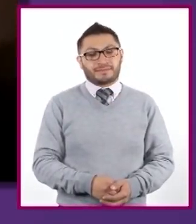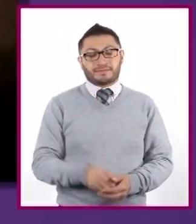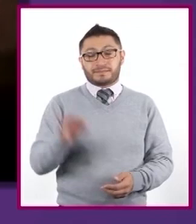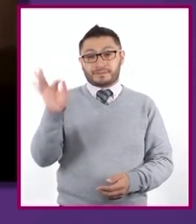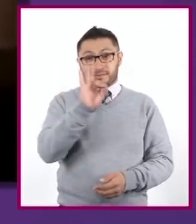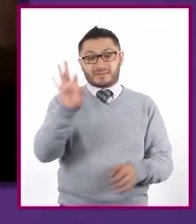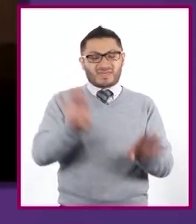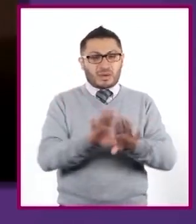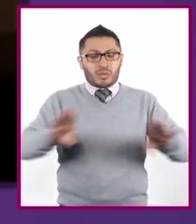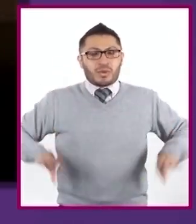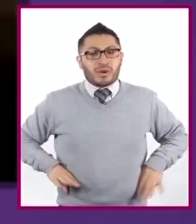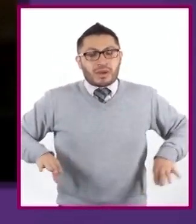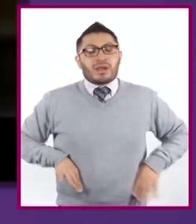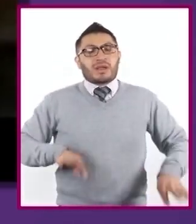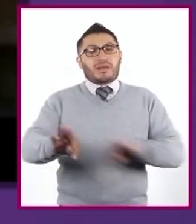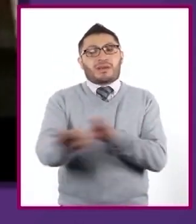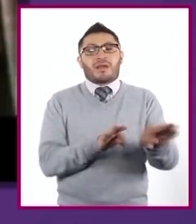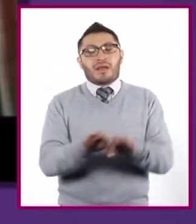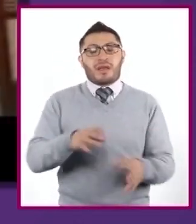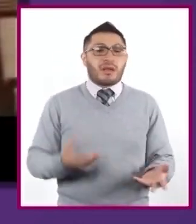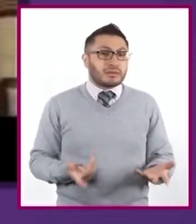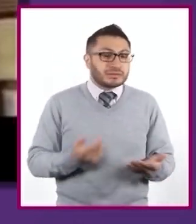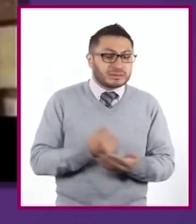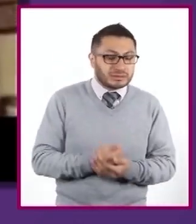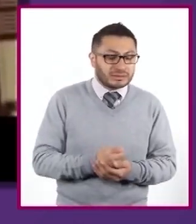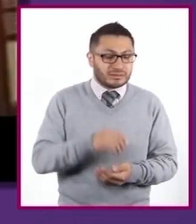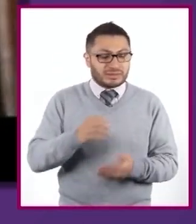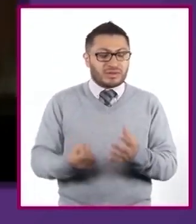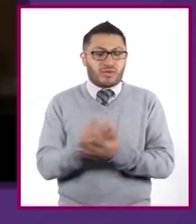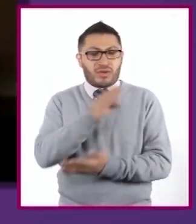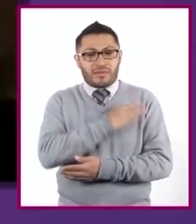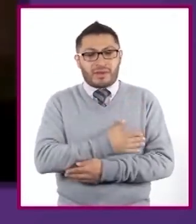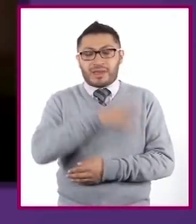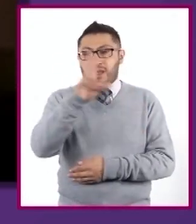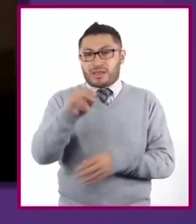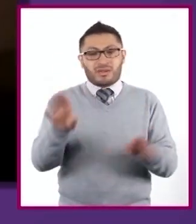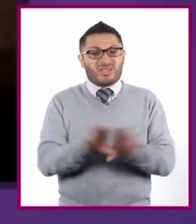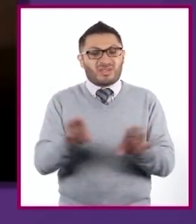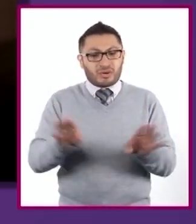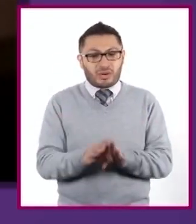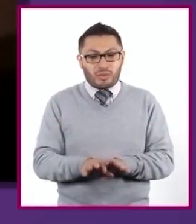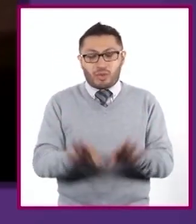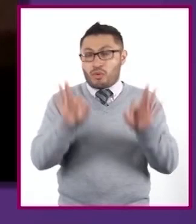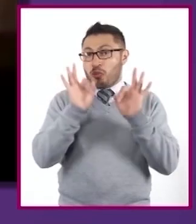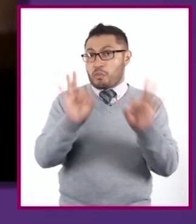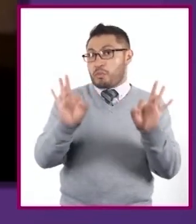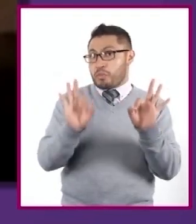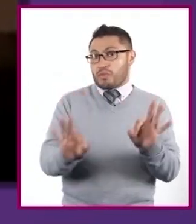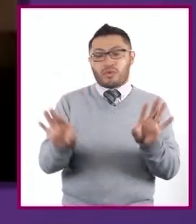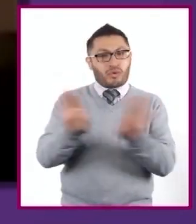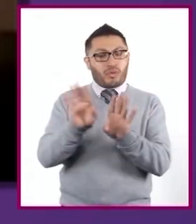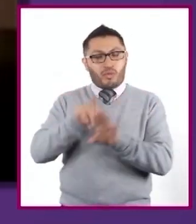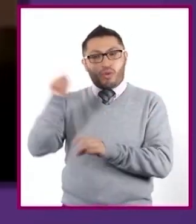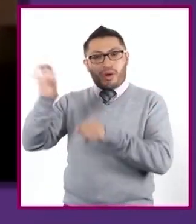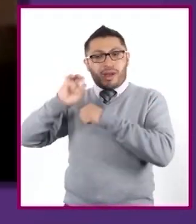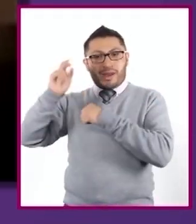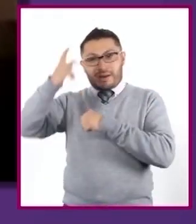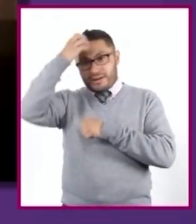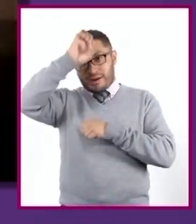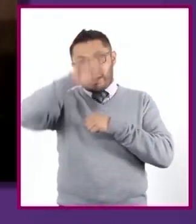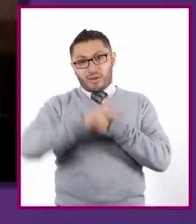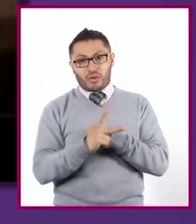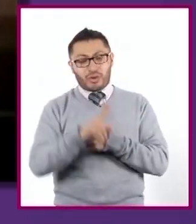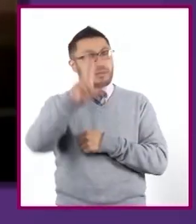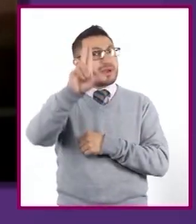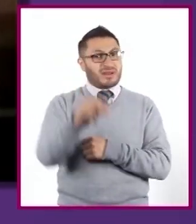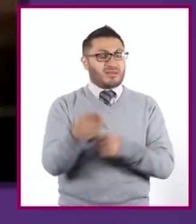Probablemente las condiciones de trabajo en la Nueva España no fueron sustancialmente peores como que en Europa,